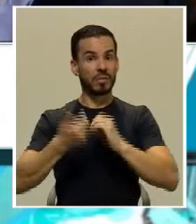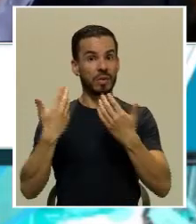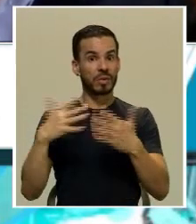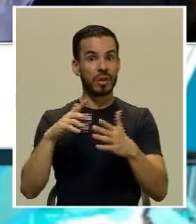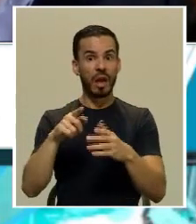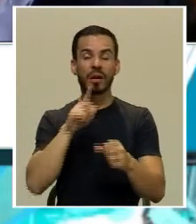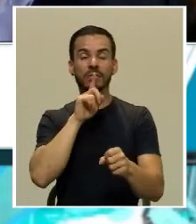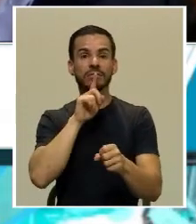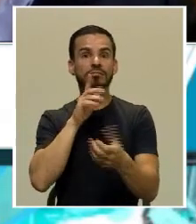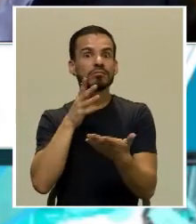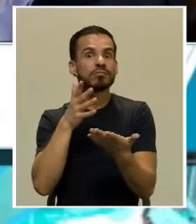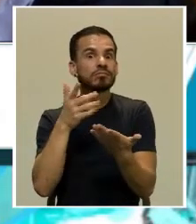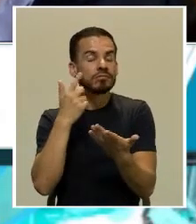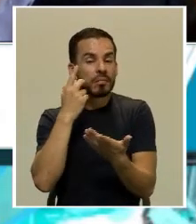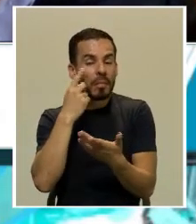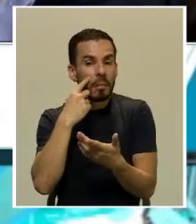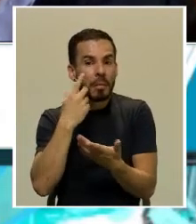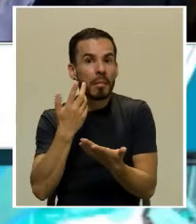prometen